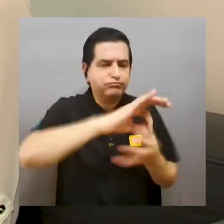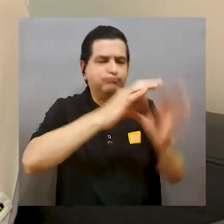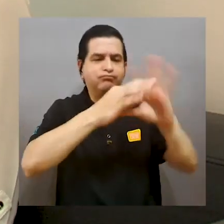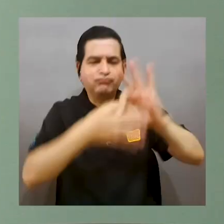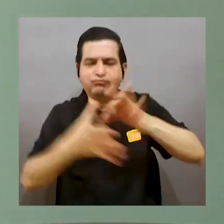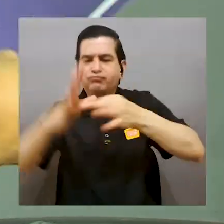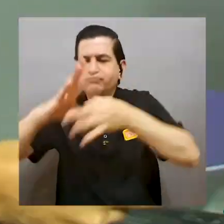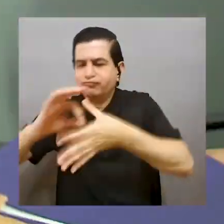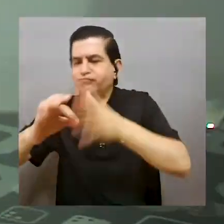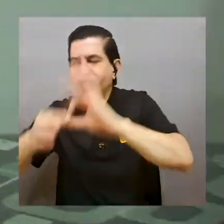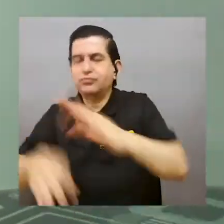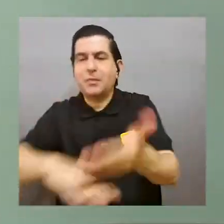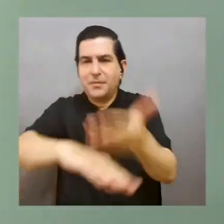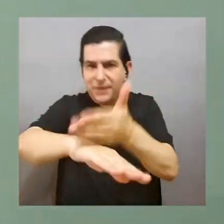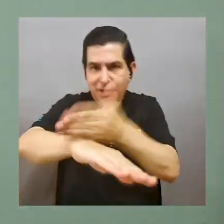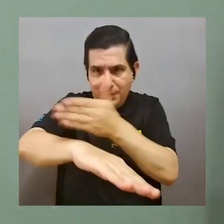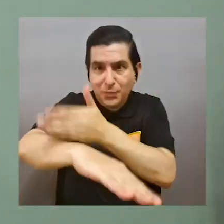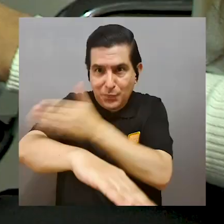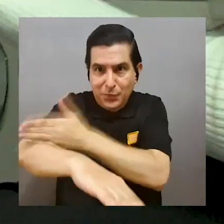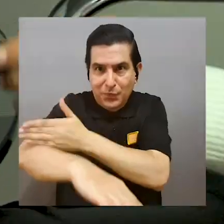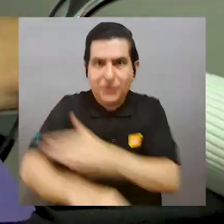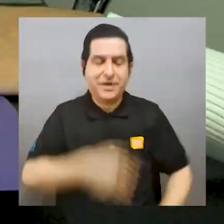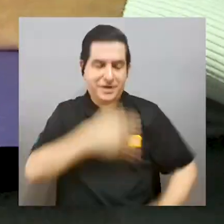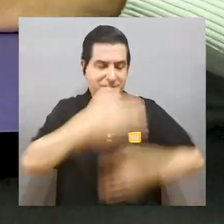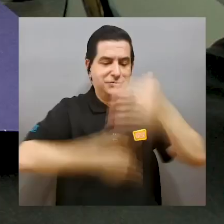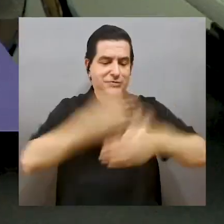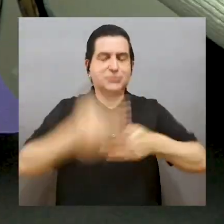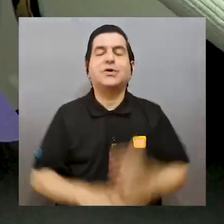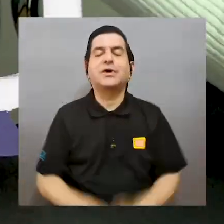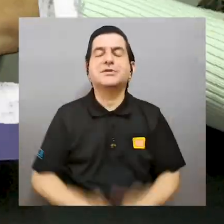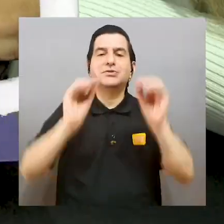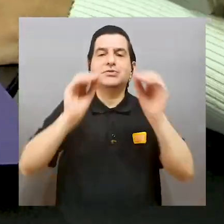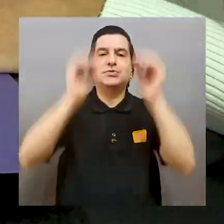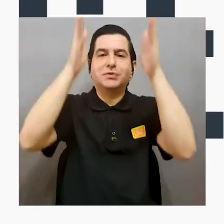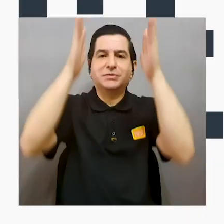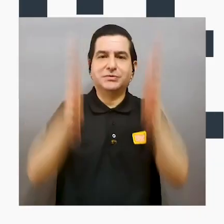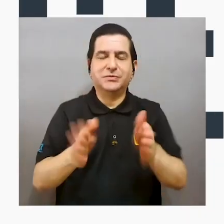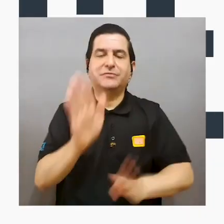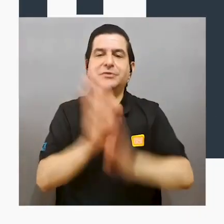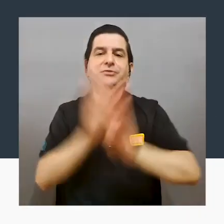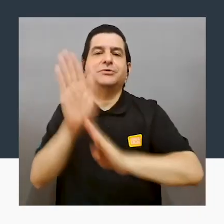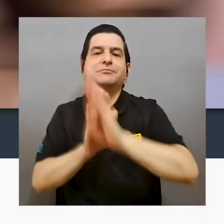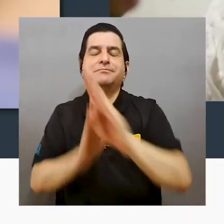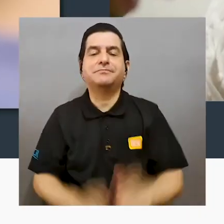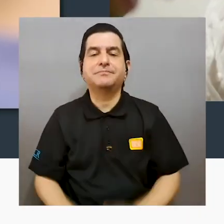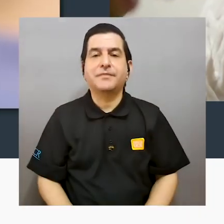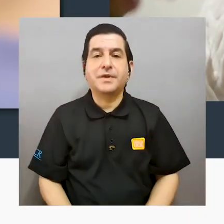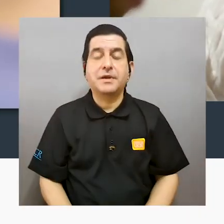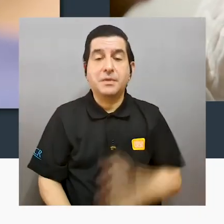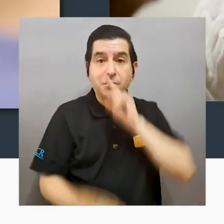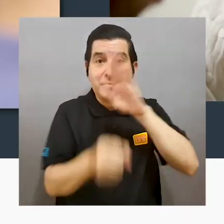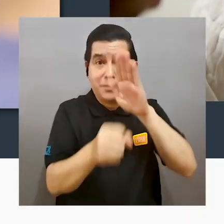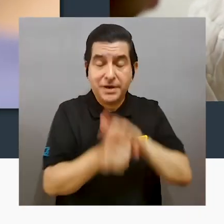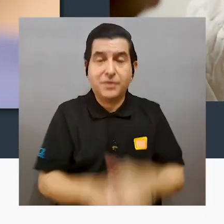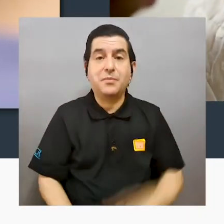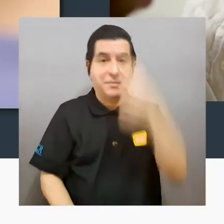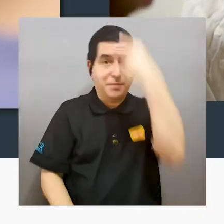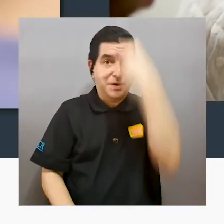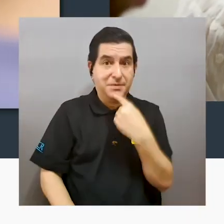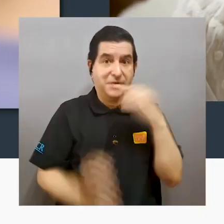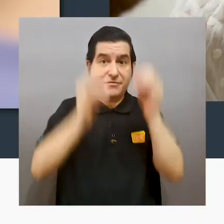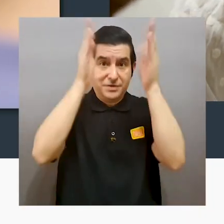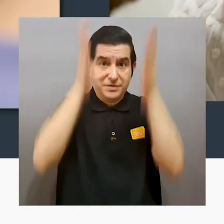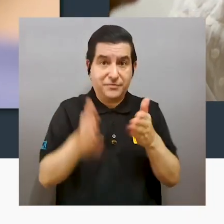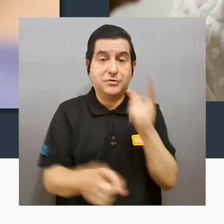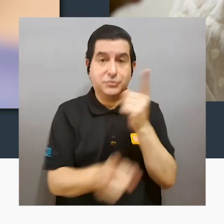un encadenamiento de mejora de la gestión del desempeño docente. Para adecuar el perfil de las y